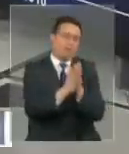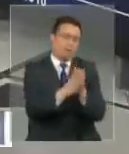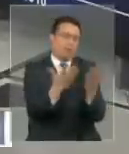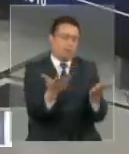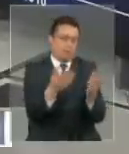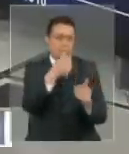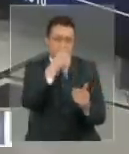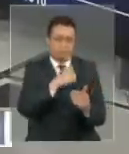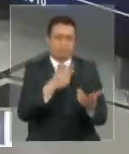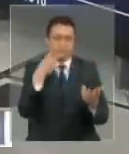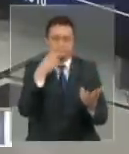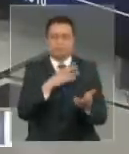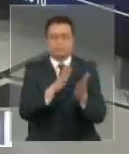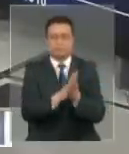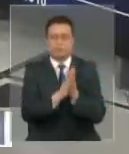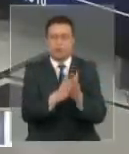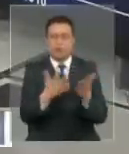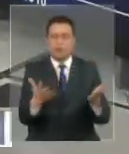no me interrumpa.